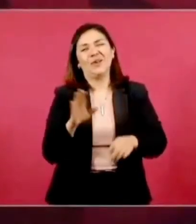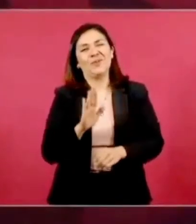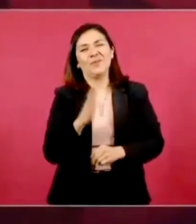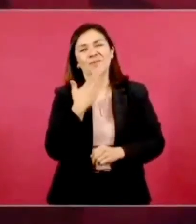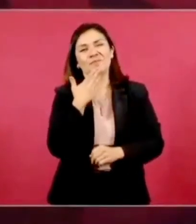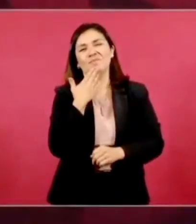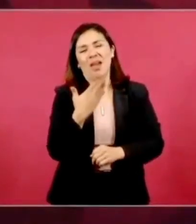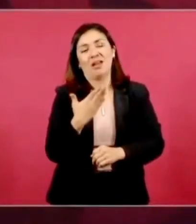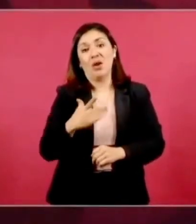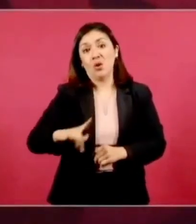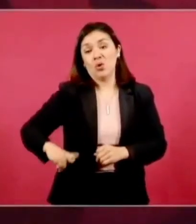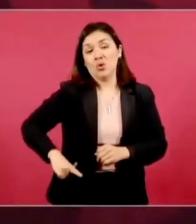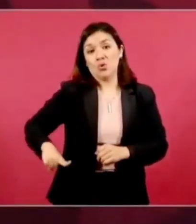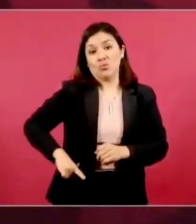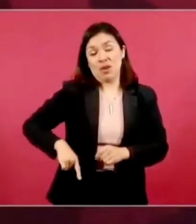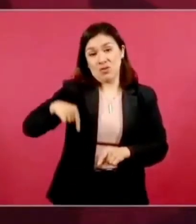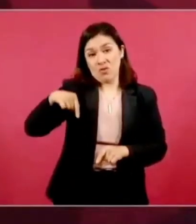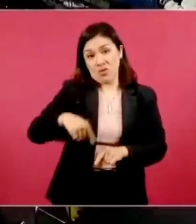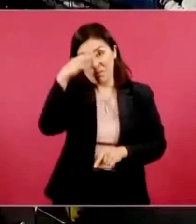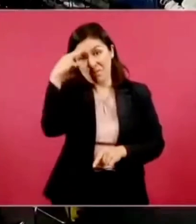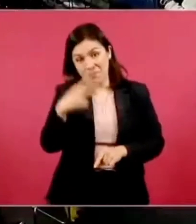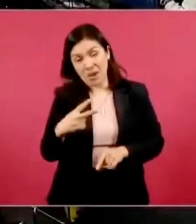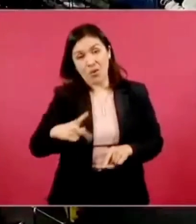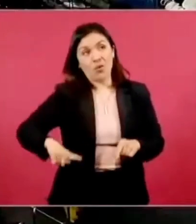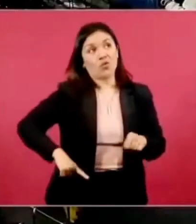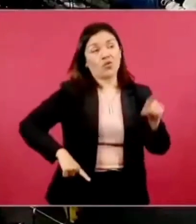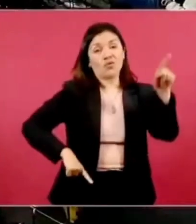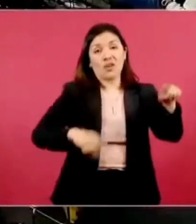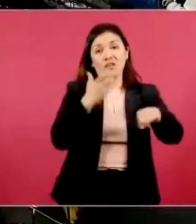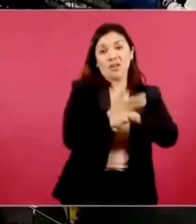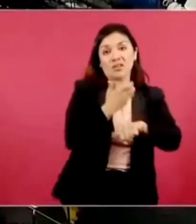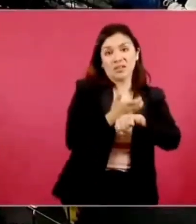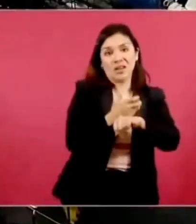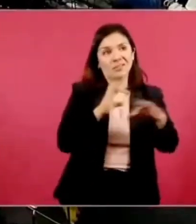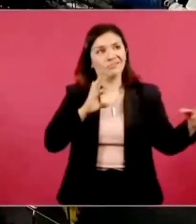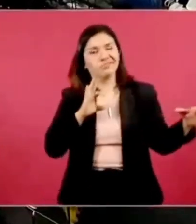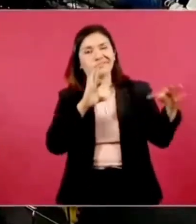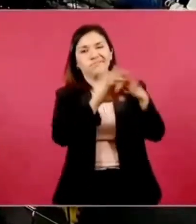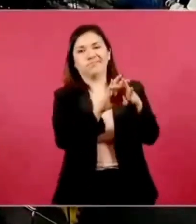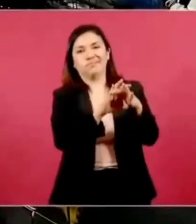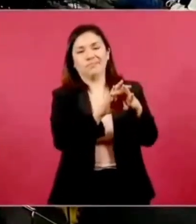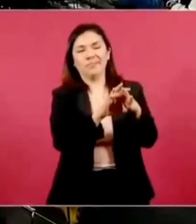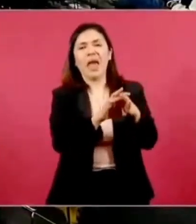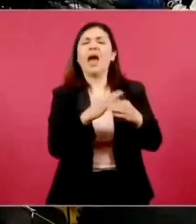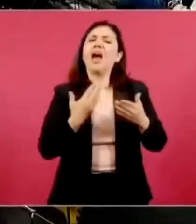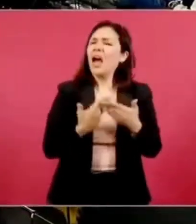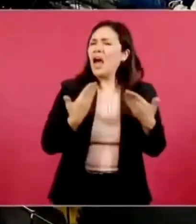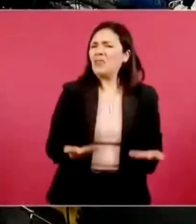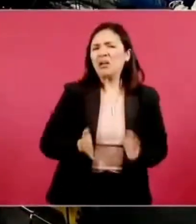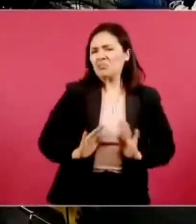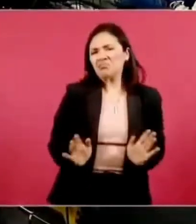entre el gobierno de México y el gobierno de Estados Unidos. Ahora no.